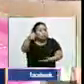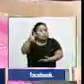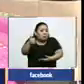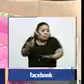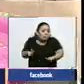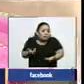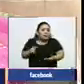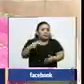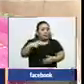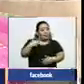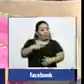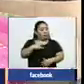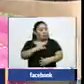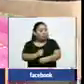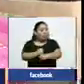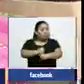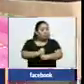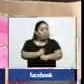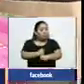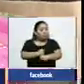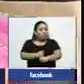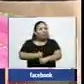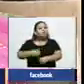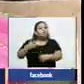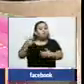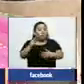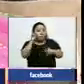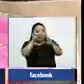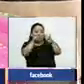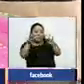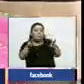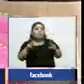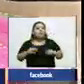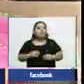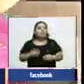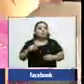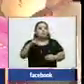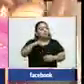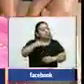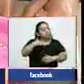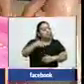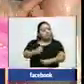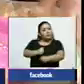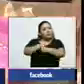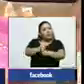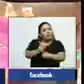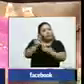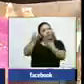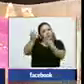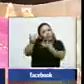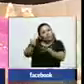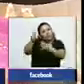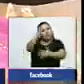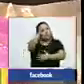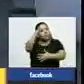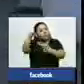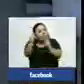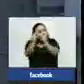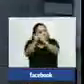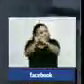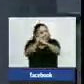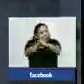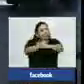está bueno porque hay una seguridad que sí nos está ampliando a todos. Nos da mucha seguridad y esperanza de que ojalá el país vaya a cambiar.